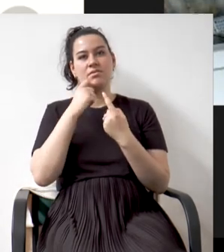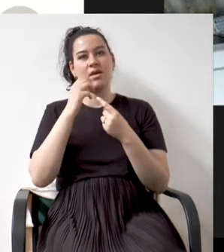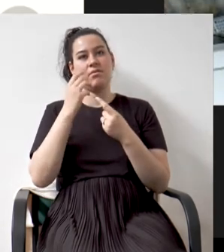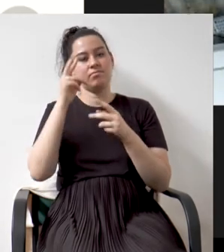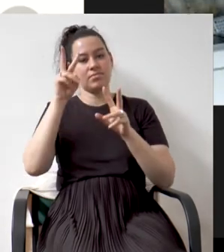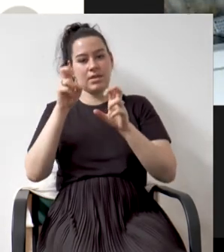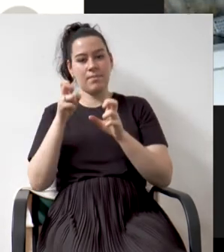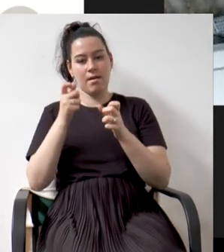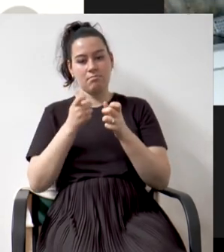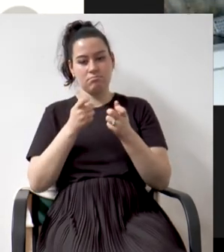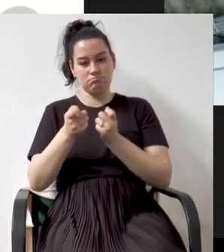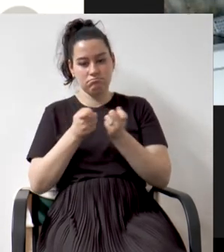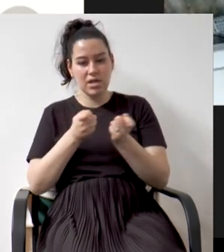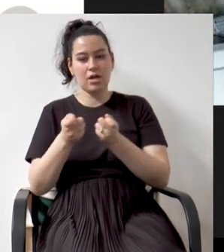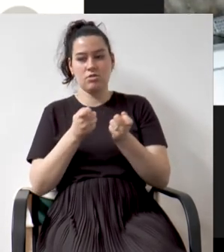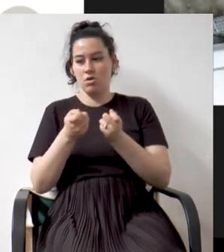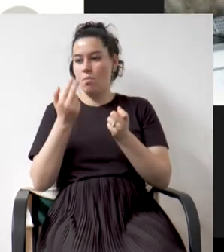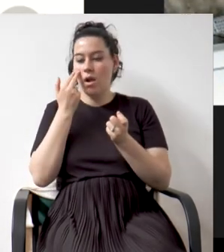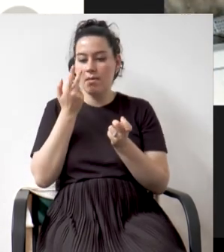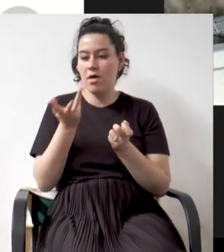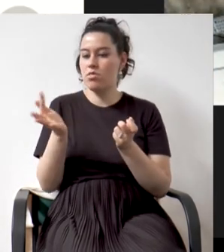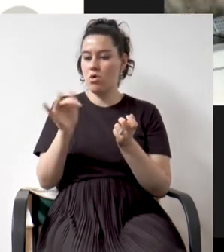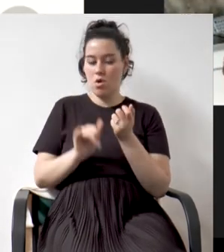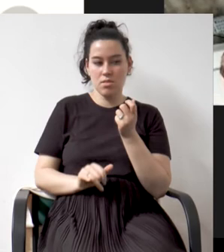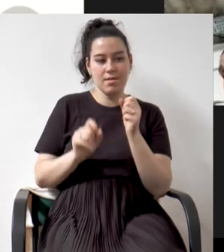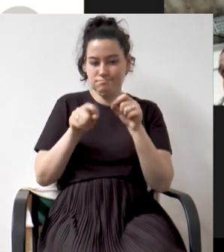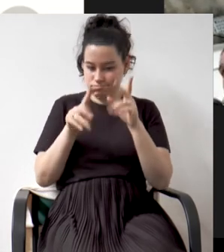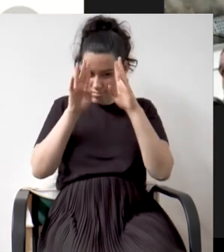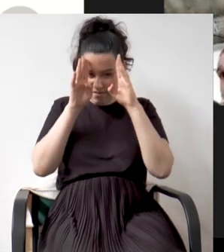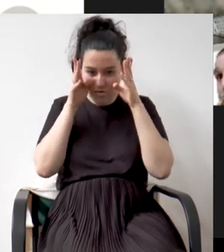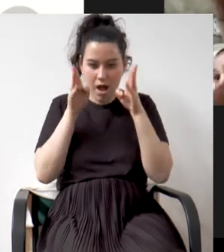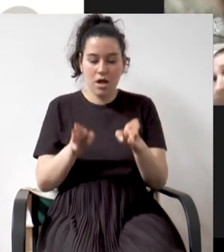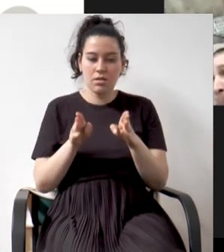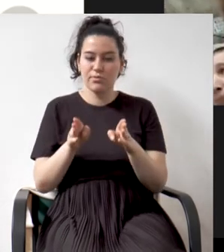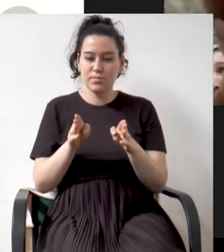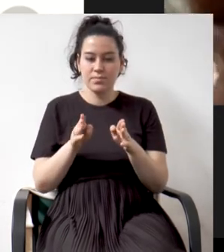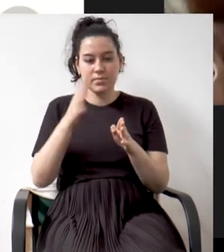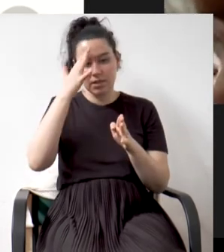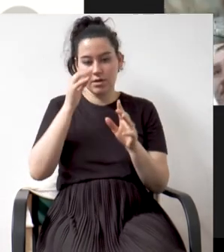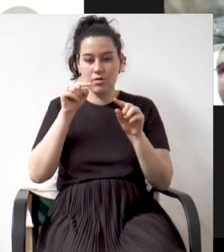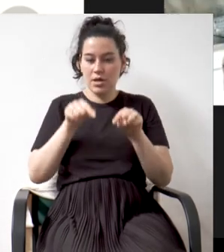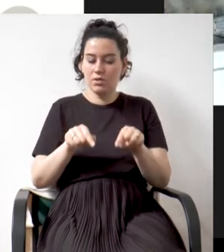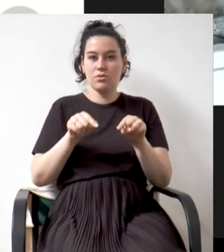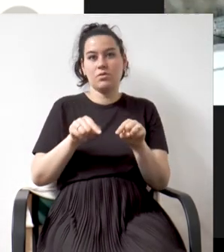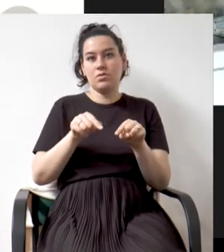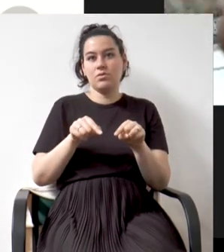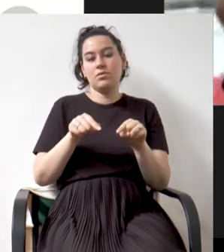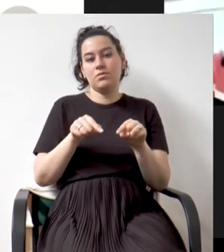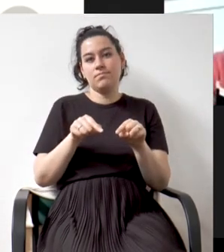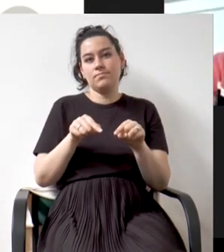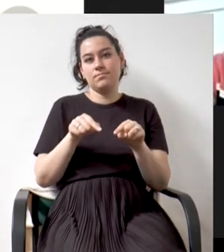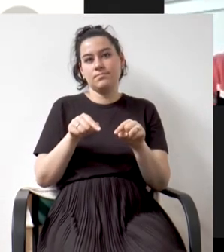tratar de resolver los problemas cotidianos y el día a día. Y, lo, este, y creo que estos son como